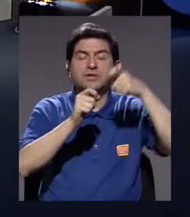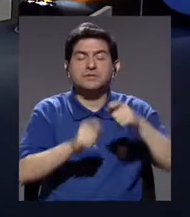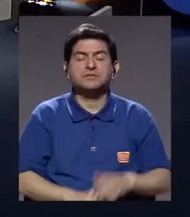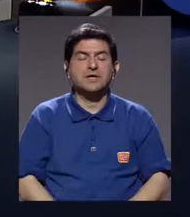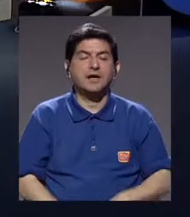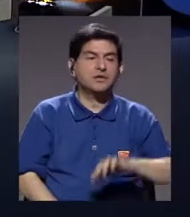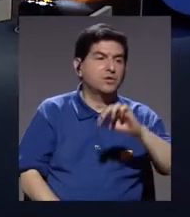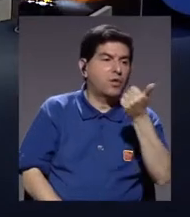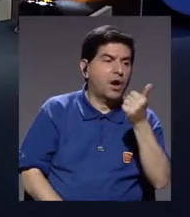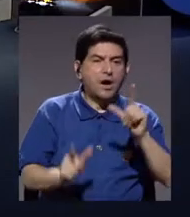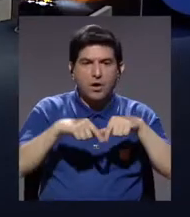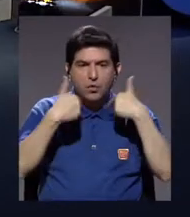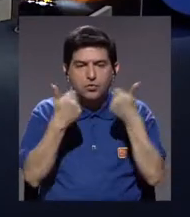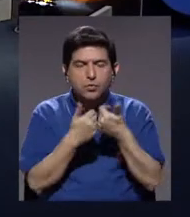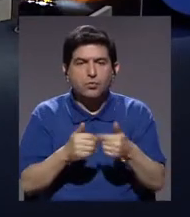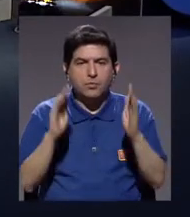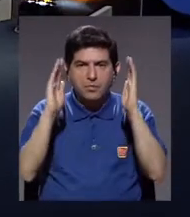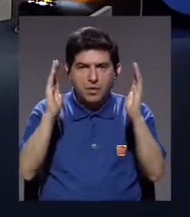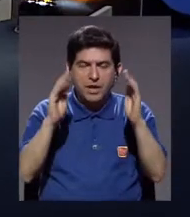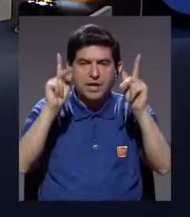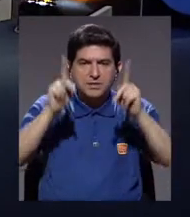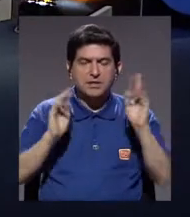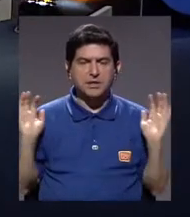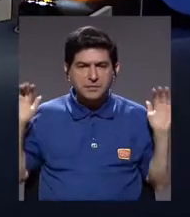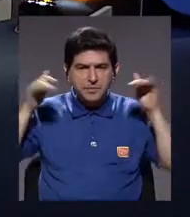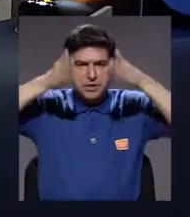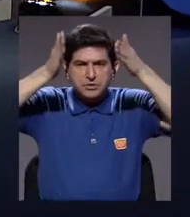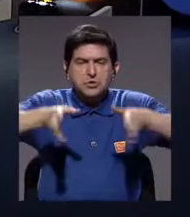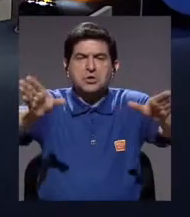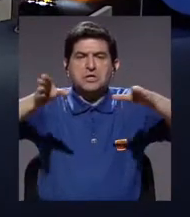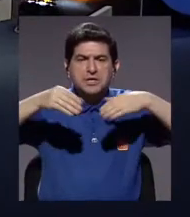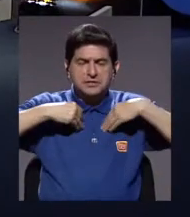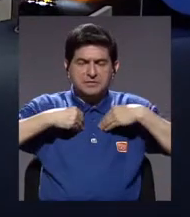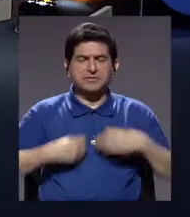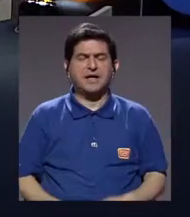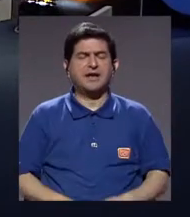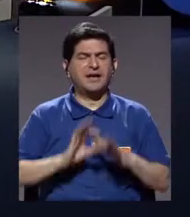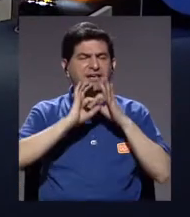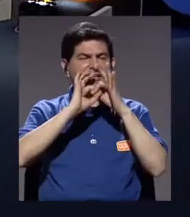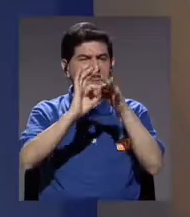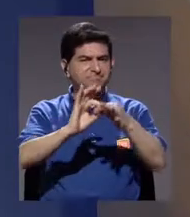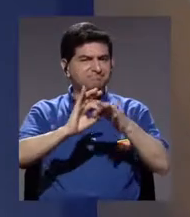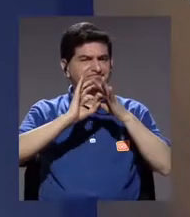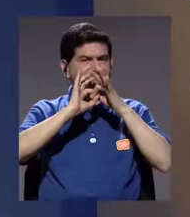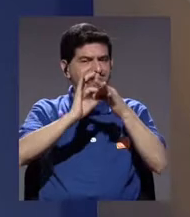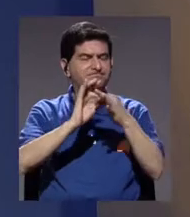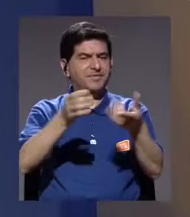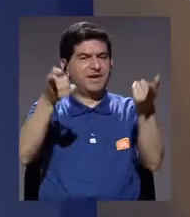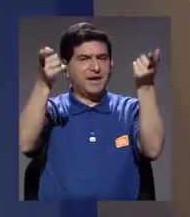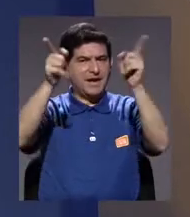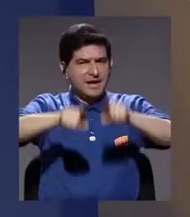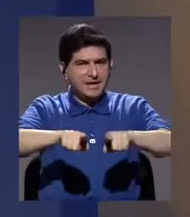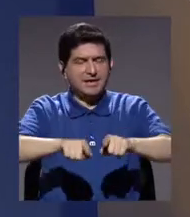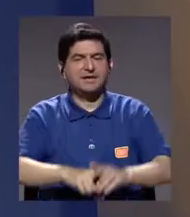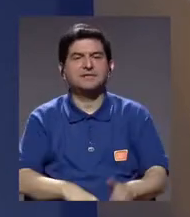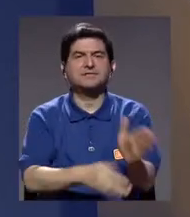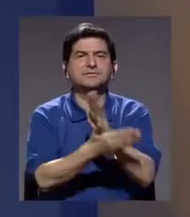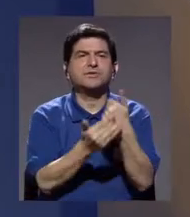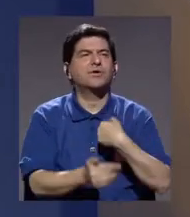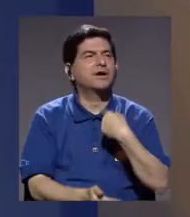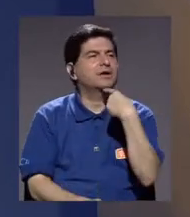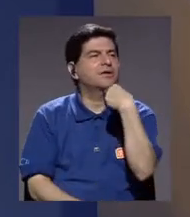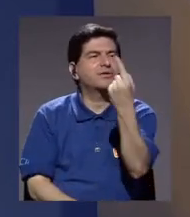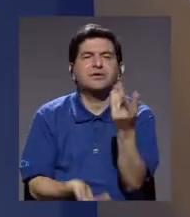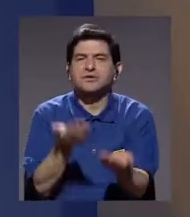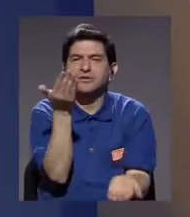dado reciba esa otra cantidad de flujo migratorio, está netamente asociado, en este caso en particular, con algo